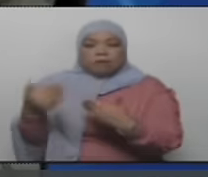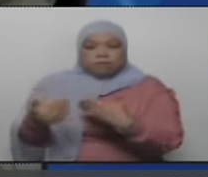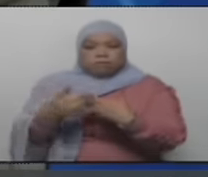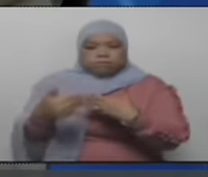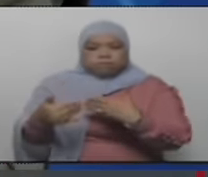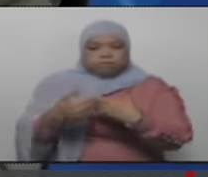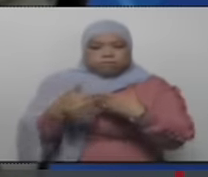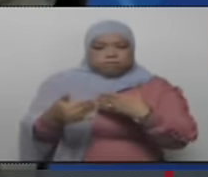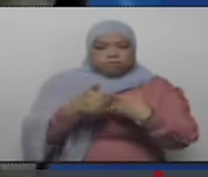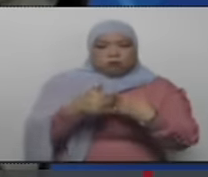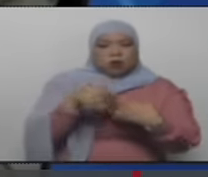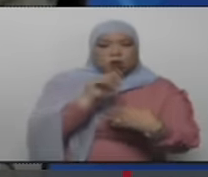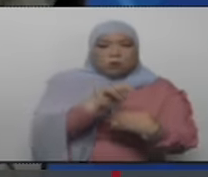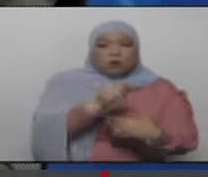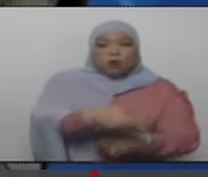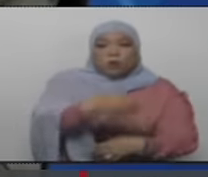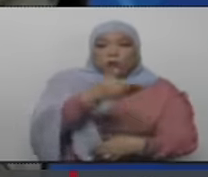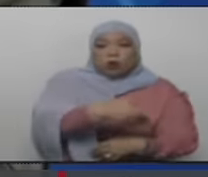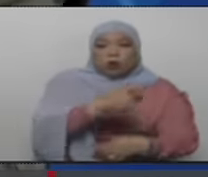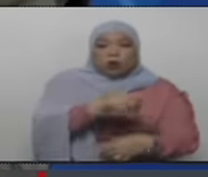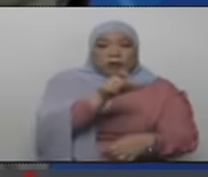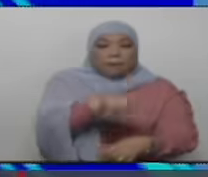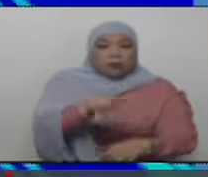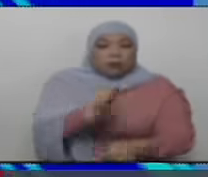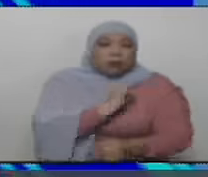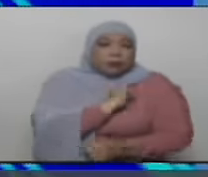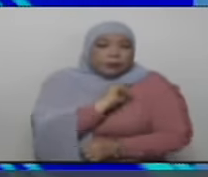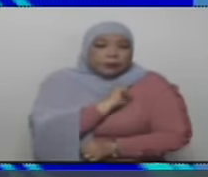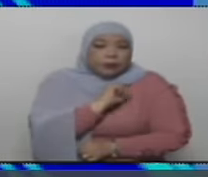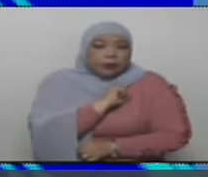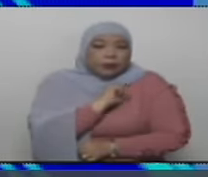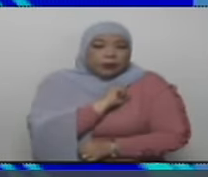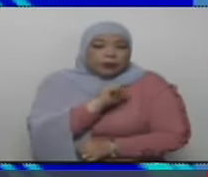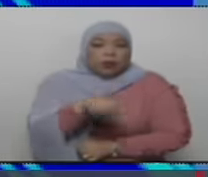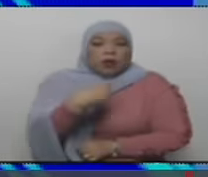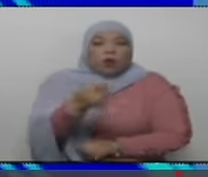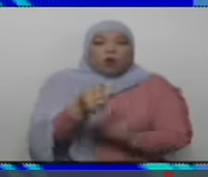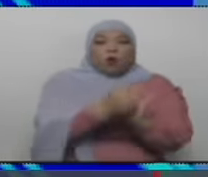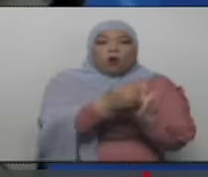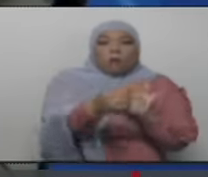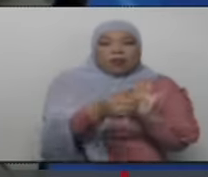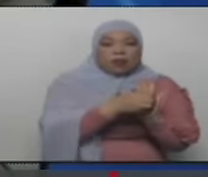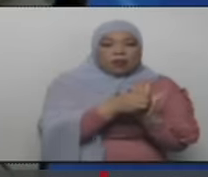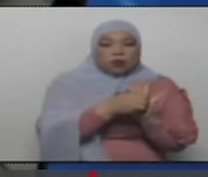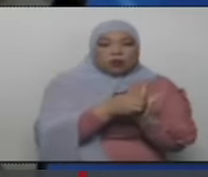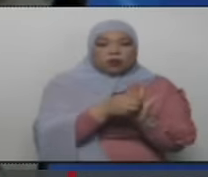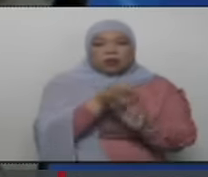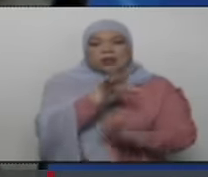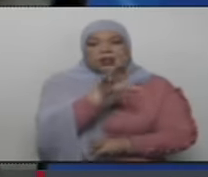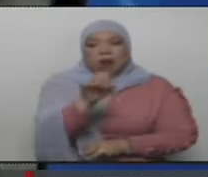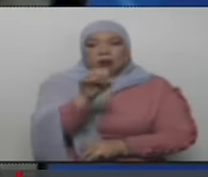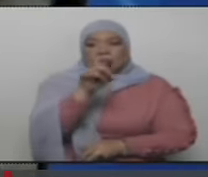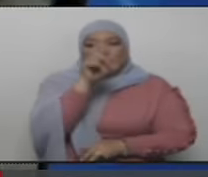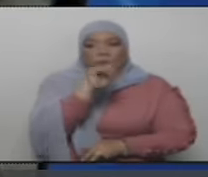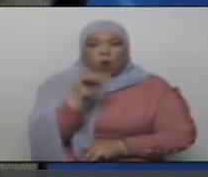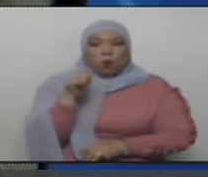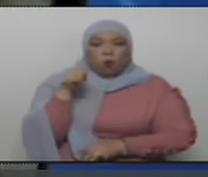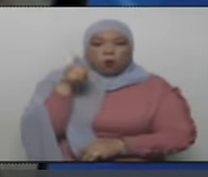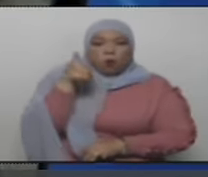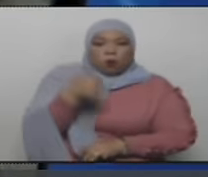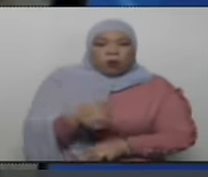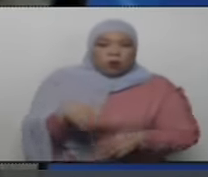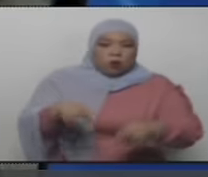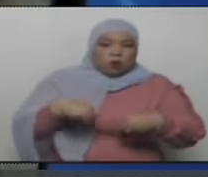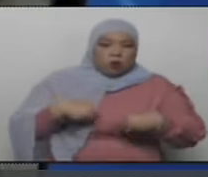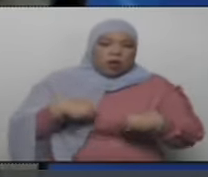puntos nodales de la ciudad, caotizaron la ciudad, y luego vino el golpe de Estado, que luego, 50 años después, reconocen que lo dio